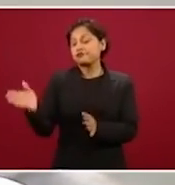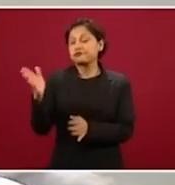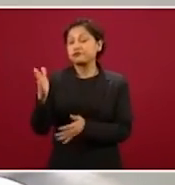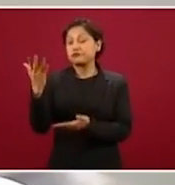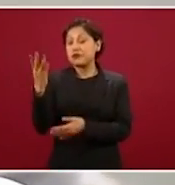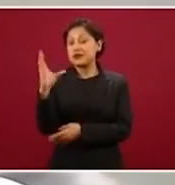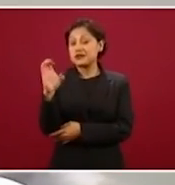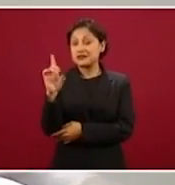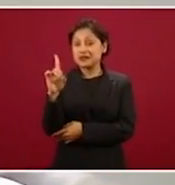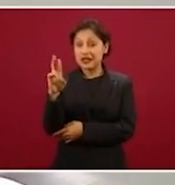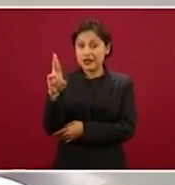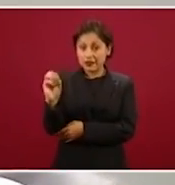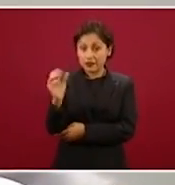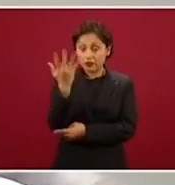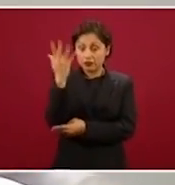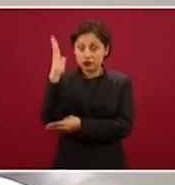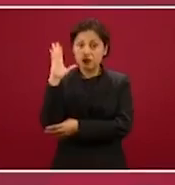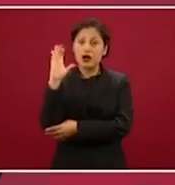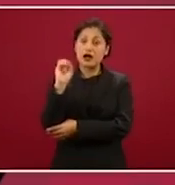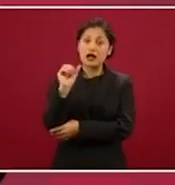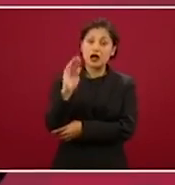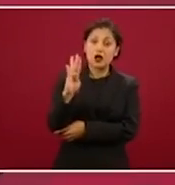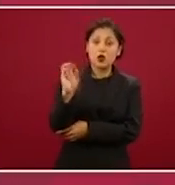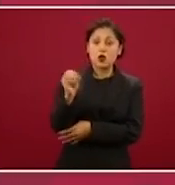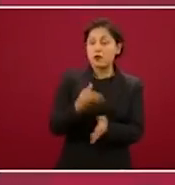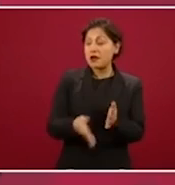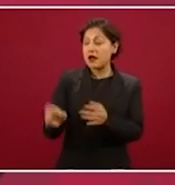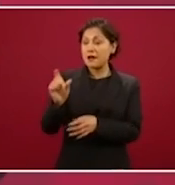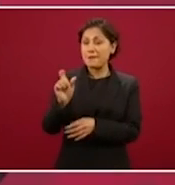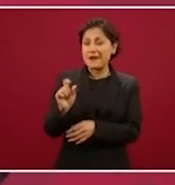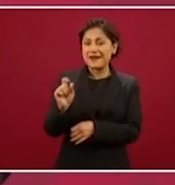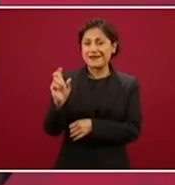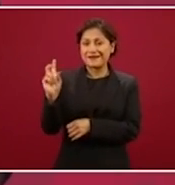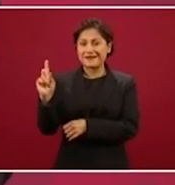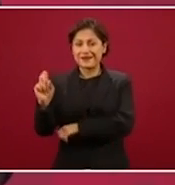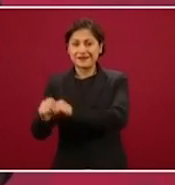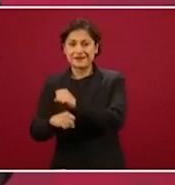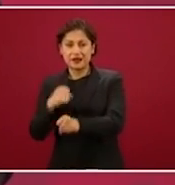el caoba 30, pero si se siembra ya